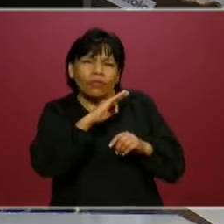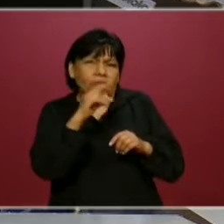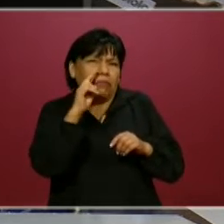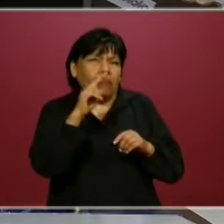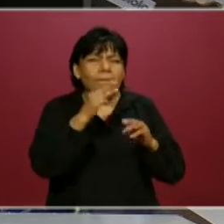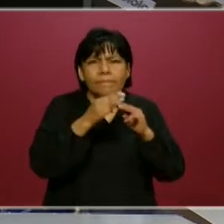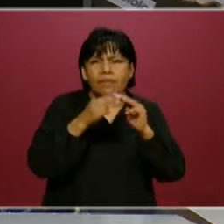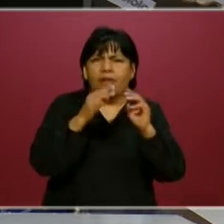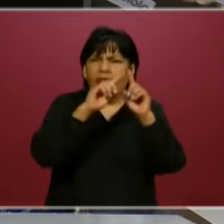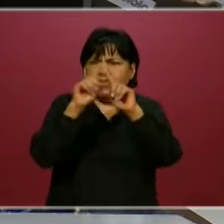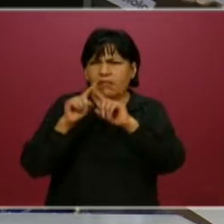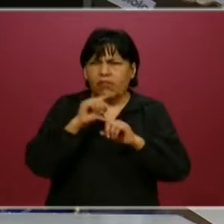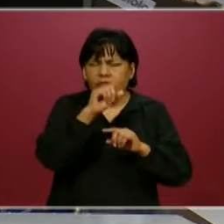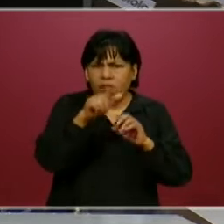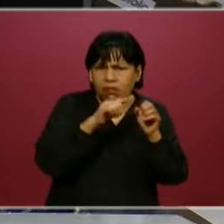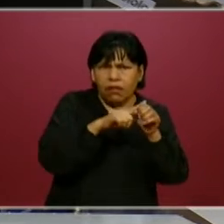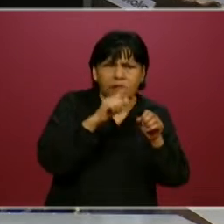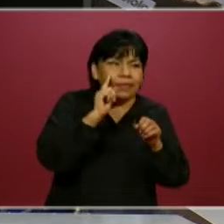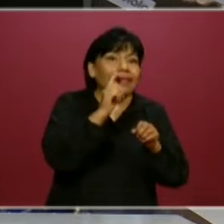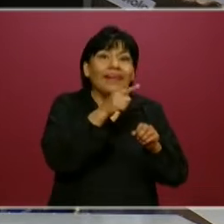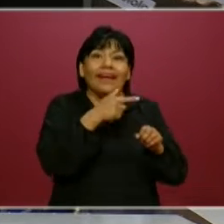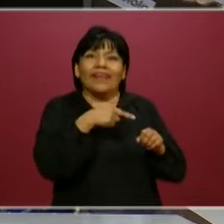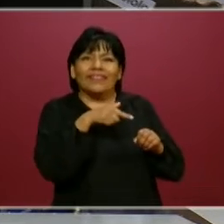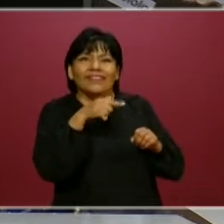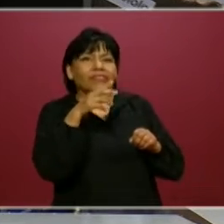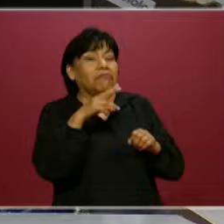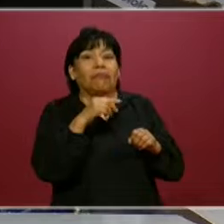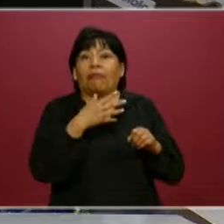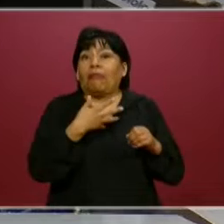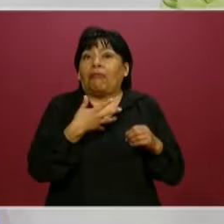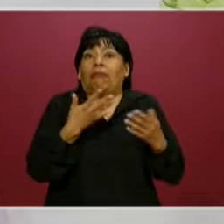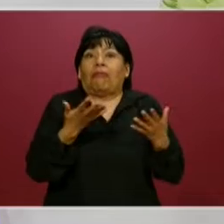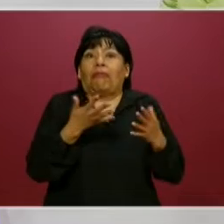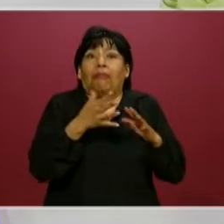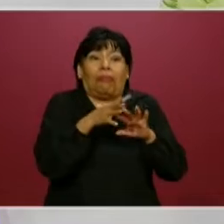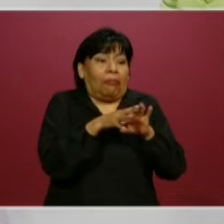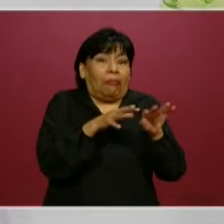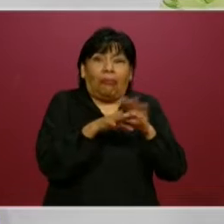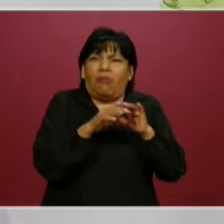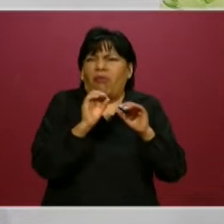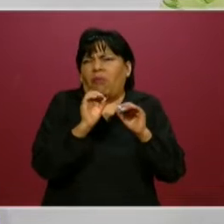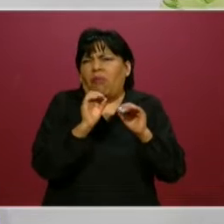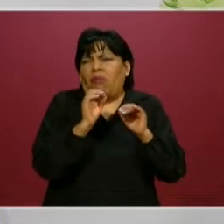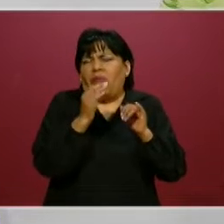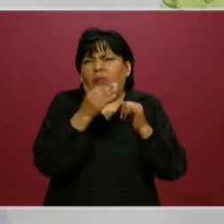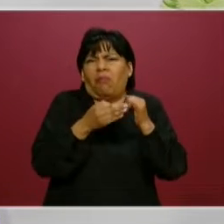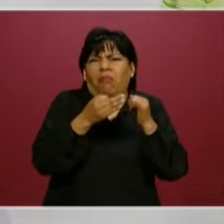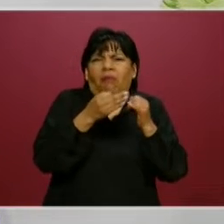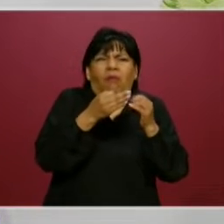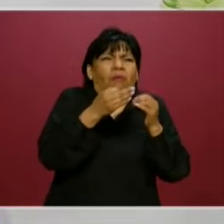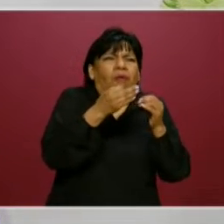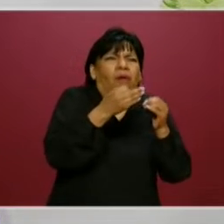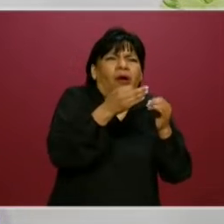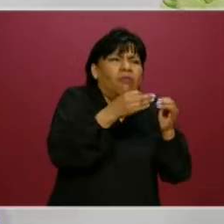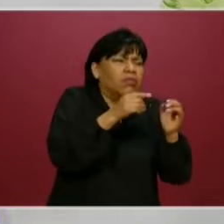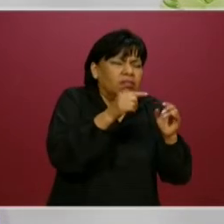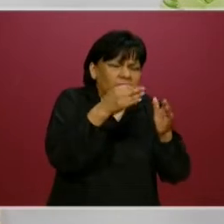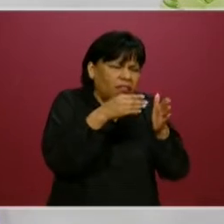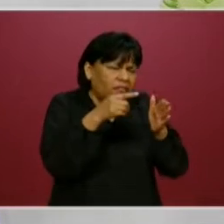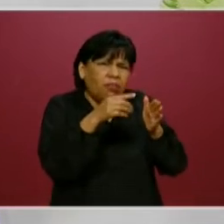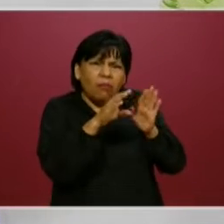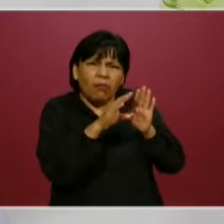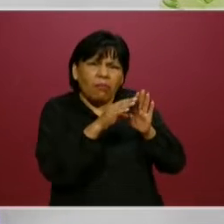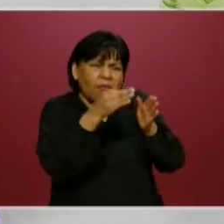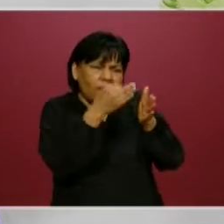materiales todos los animalitos que se encuentran aquí no tienen patitas extremidades que en el caso del pulpo son sus